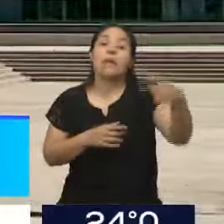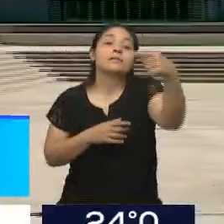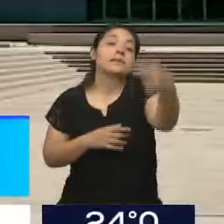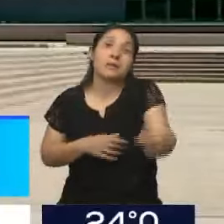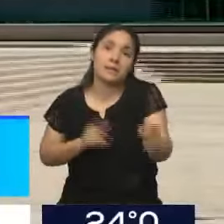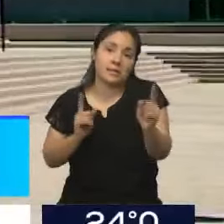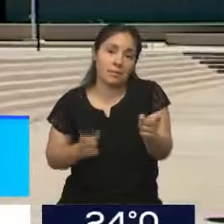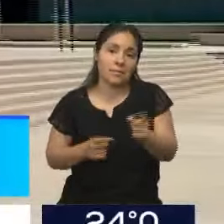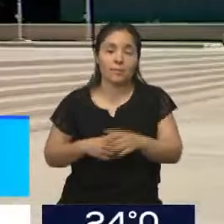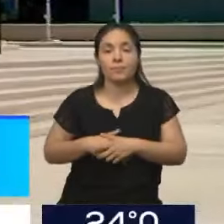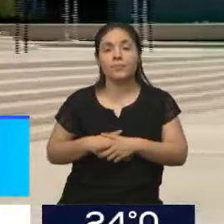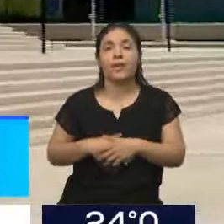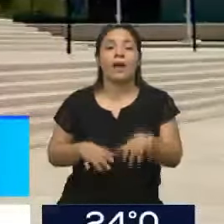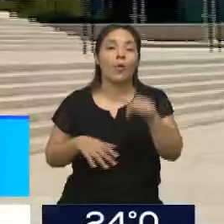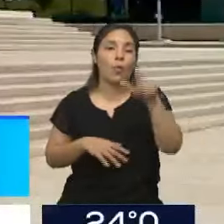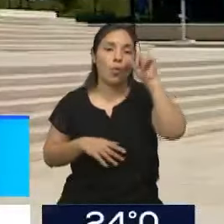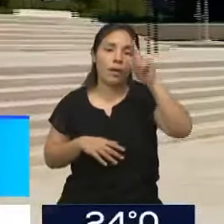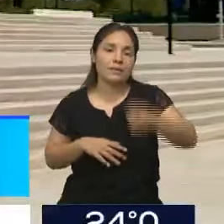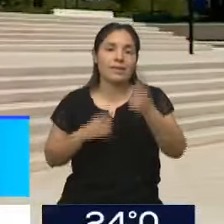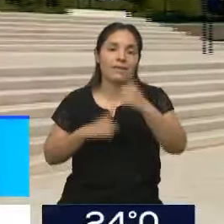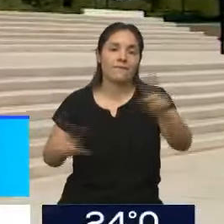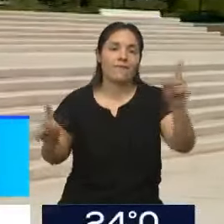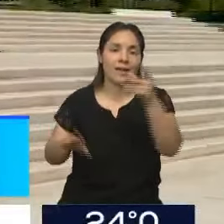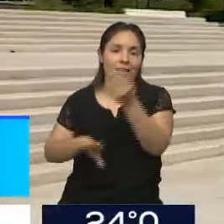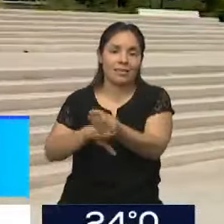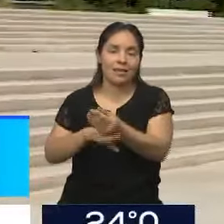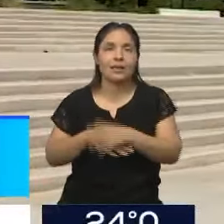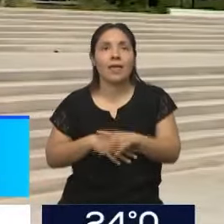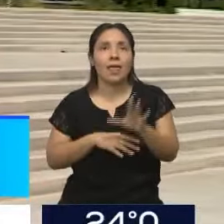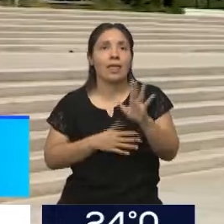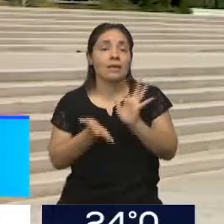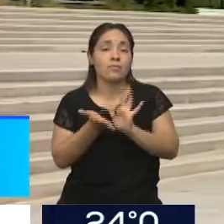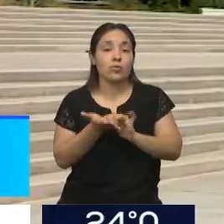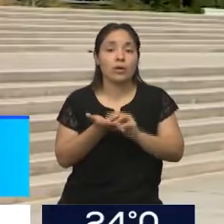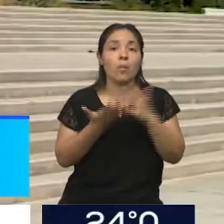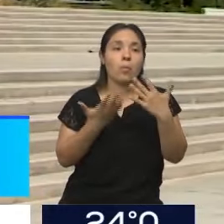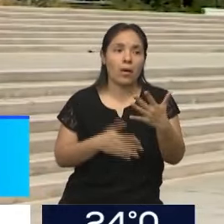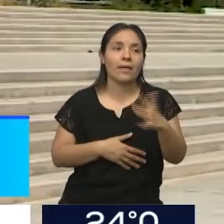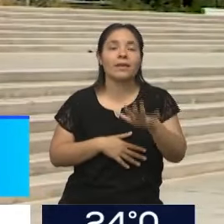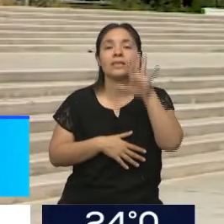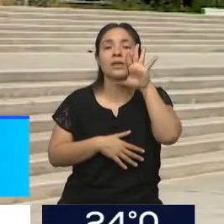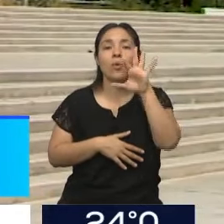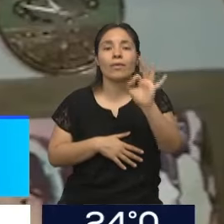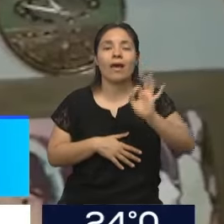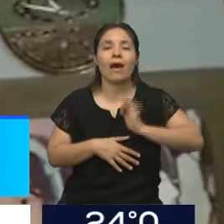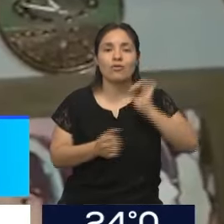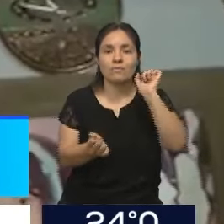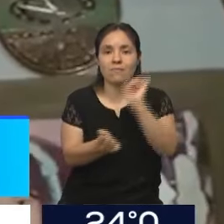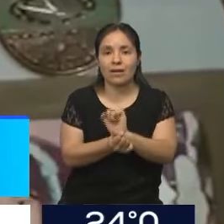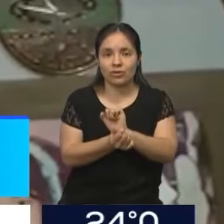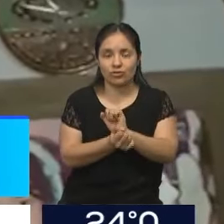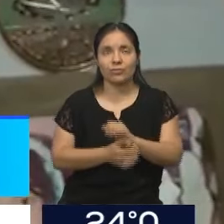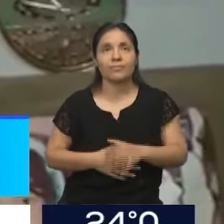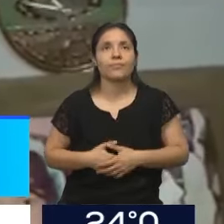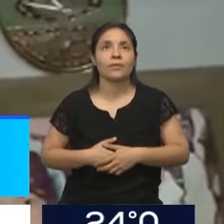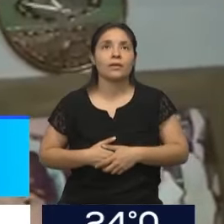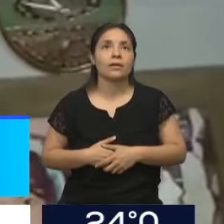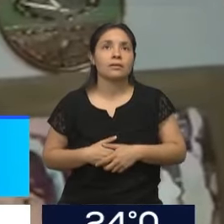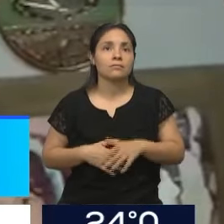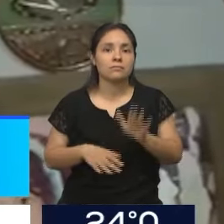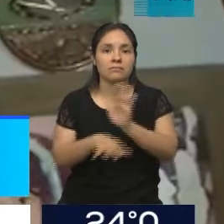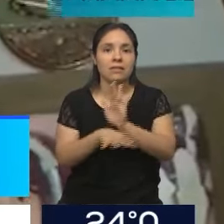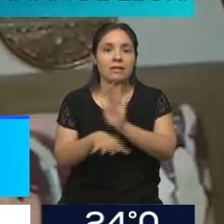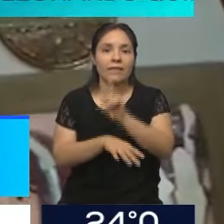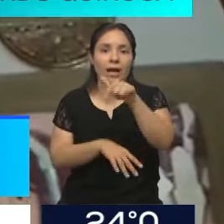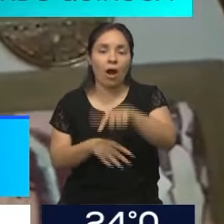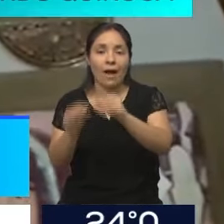ahora con otra jueza. El imputado arriesga hasta 50 años de prisión. Han vuelto esto como a foja cero,